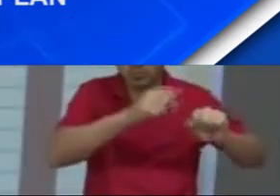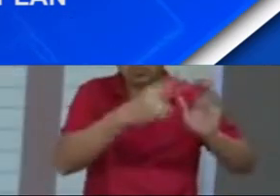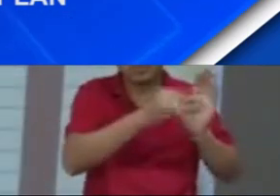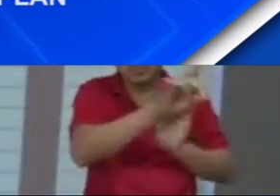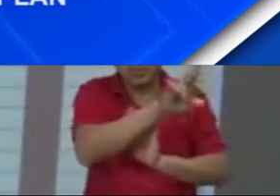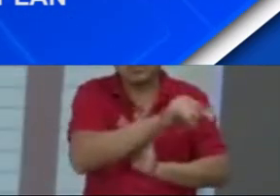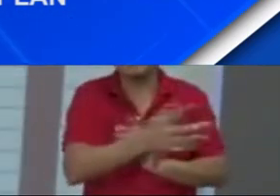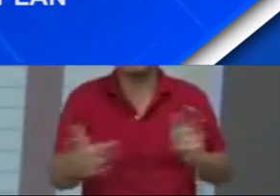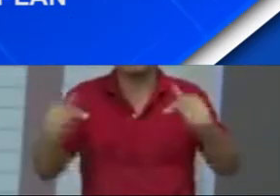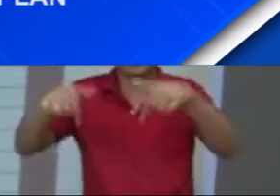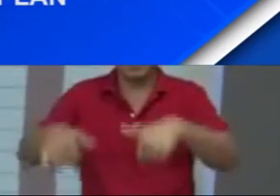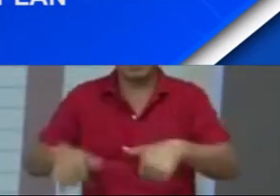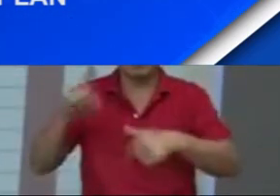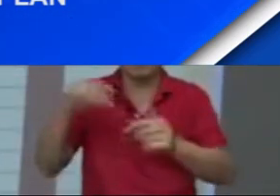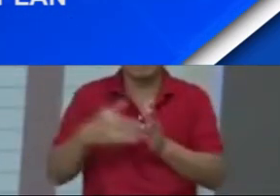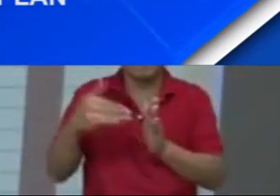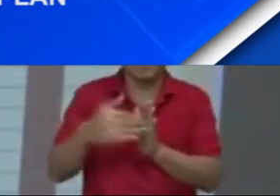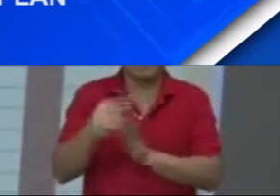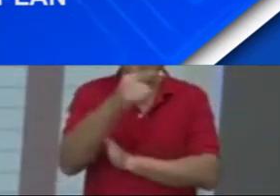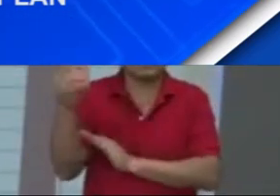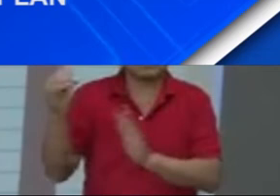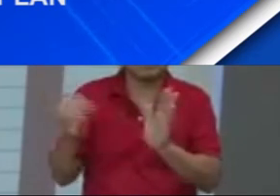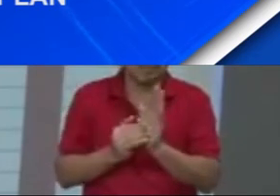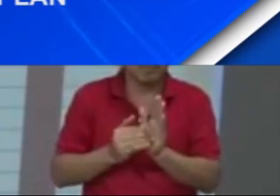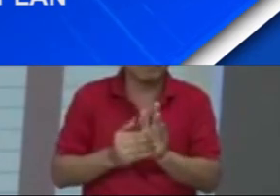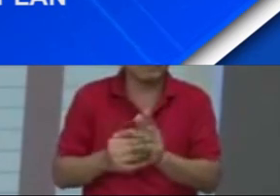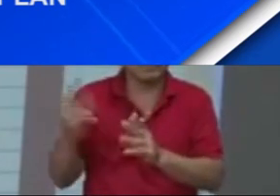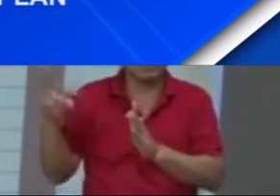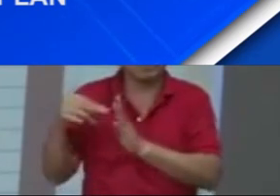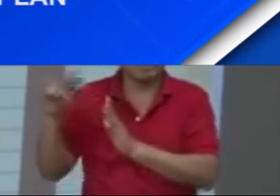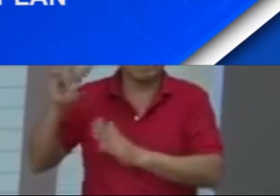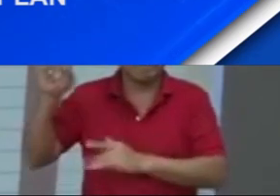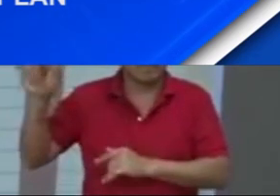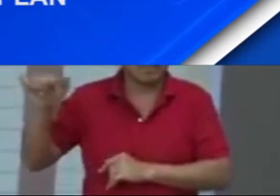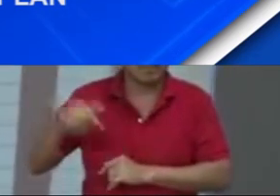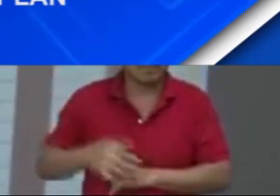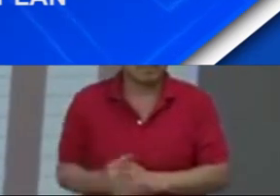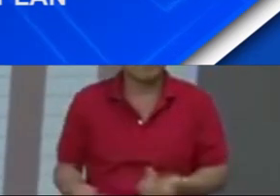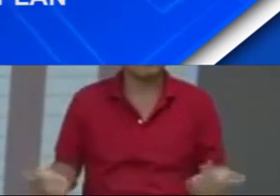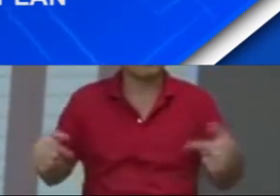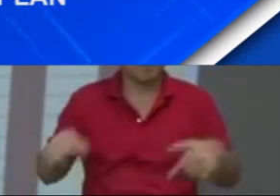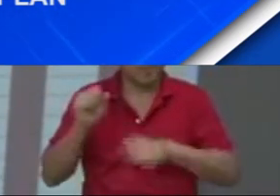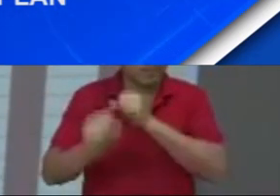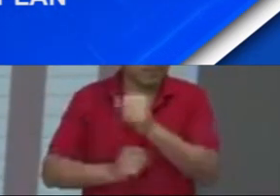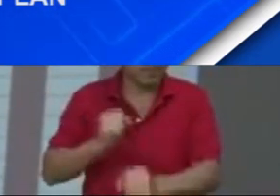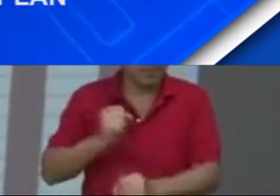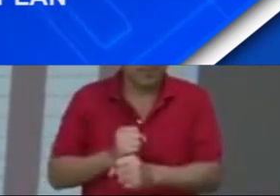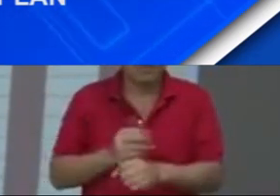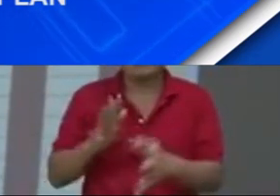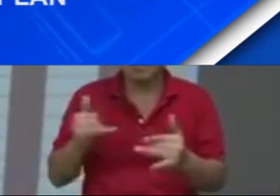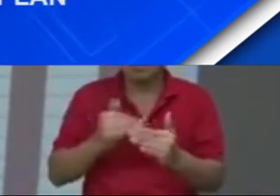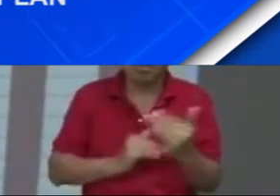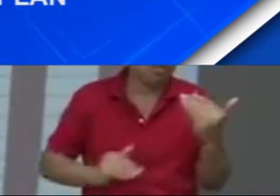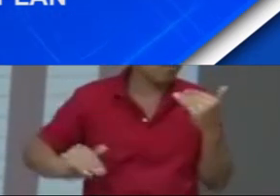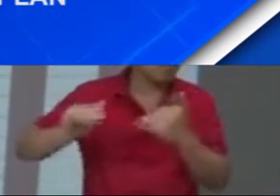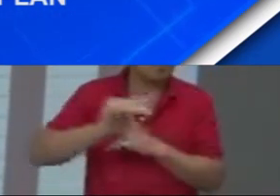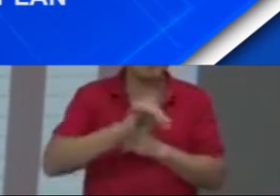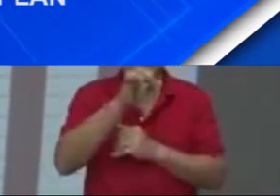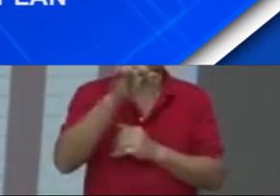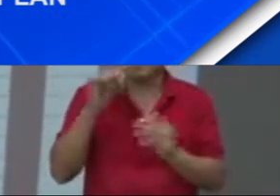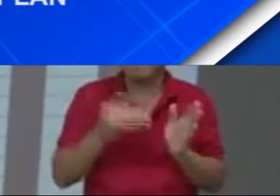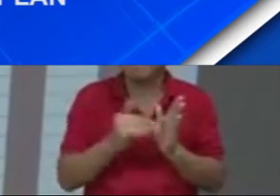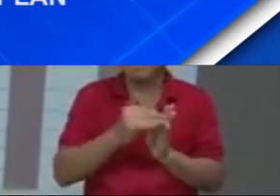2012 a 1.077.000 en el 2021. Y ahorita, en este año, ya pasamos del